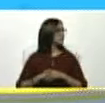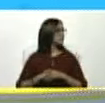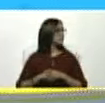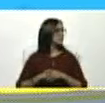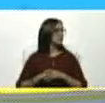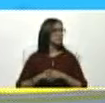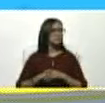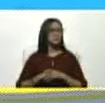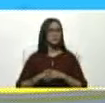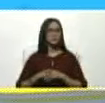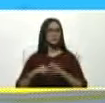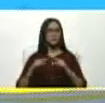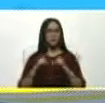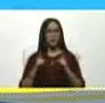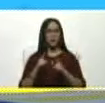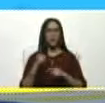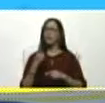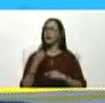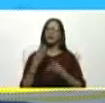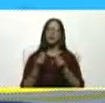Pero falta mucho por hacer.